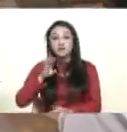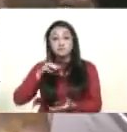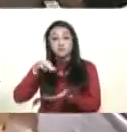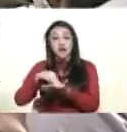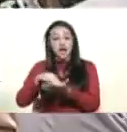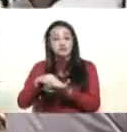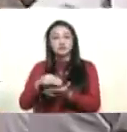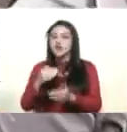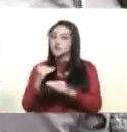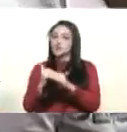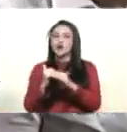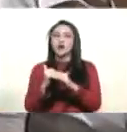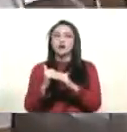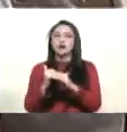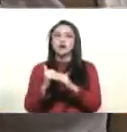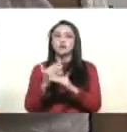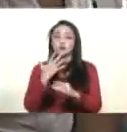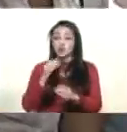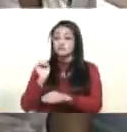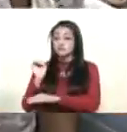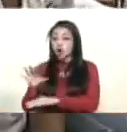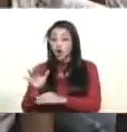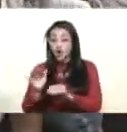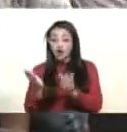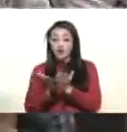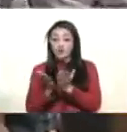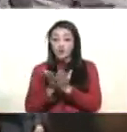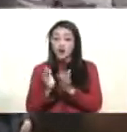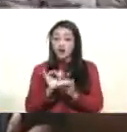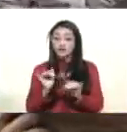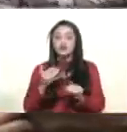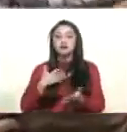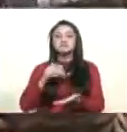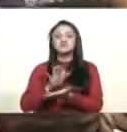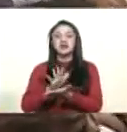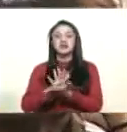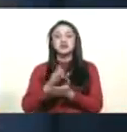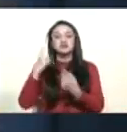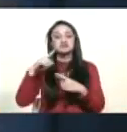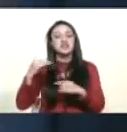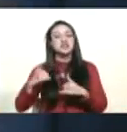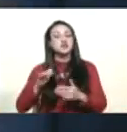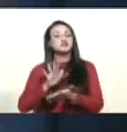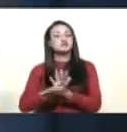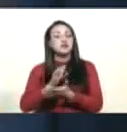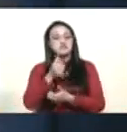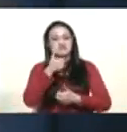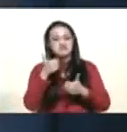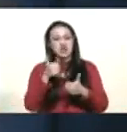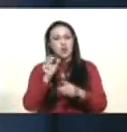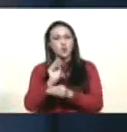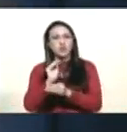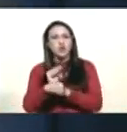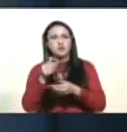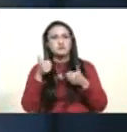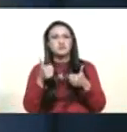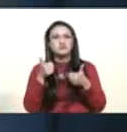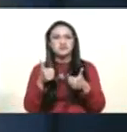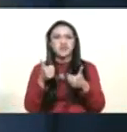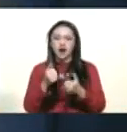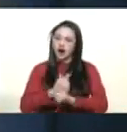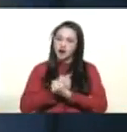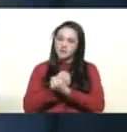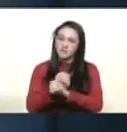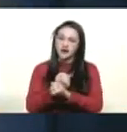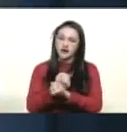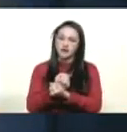tengan. Queremos que cuando dejen a sus hijos en la escuela, tengan la tranquilidad de que sus hijos están bien cuidados y están siendo amados